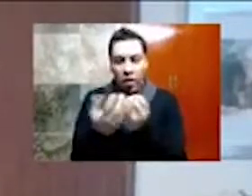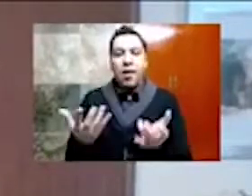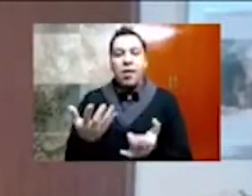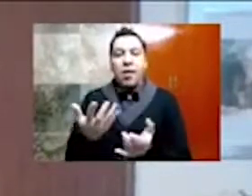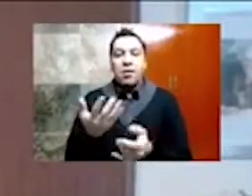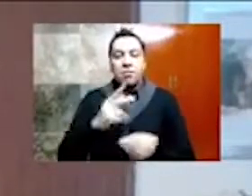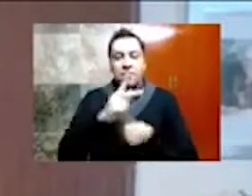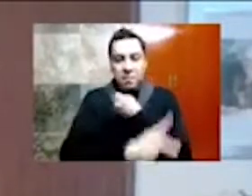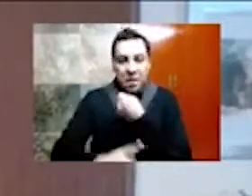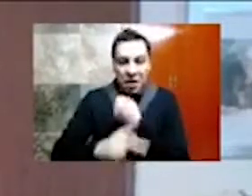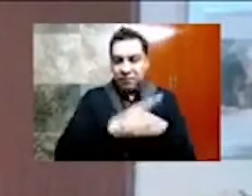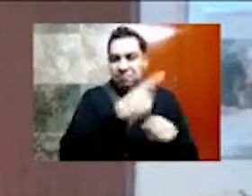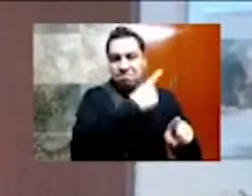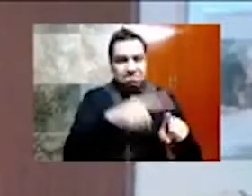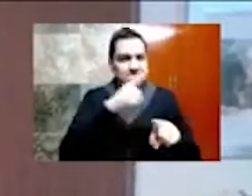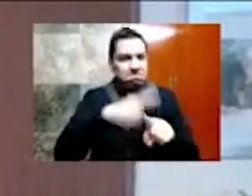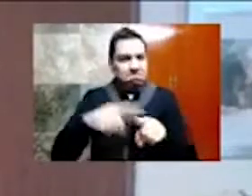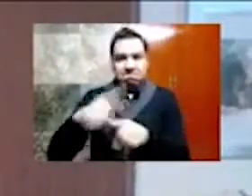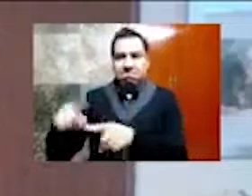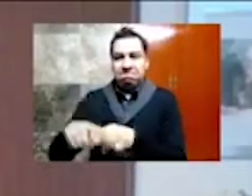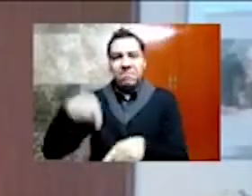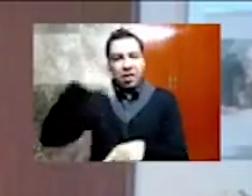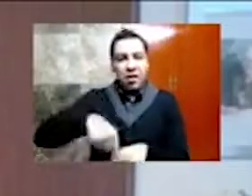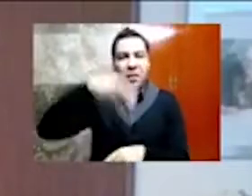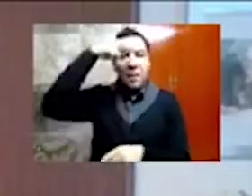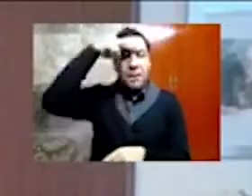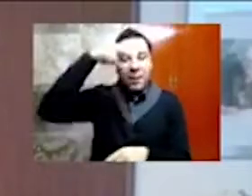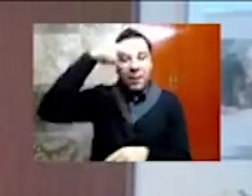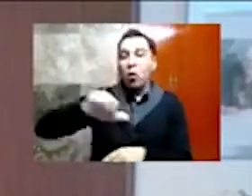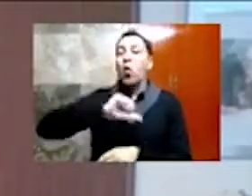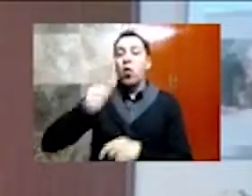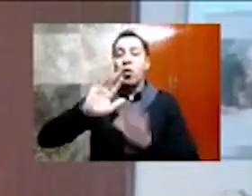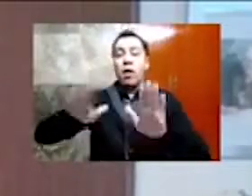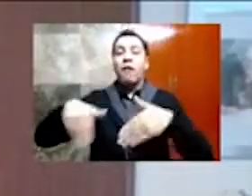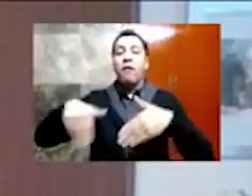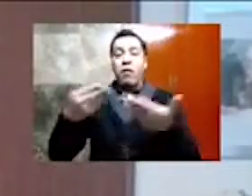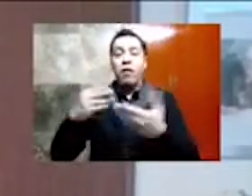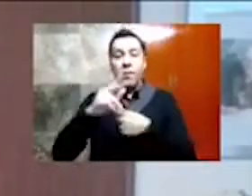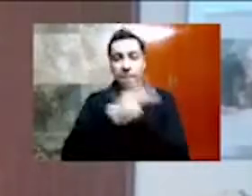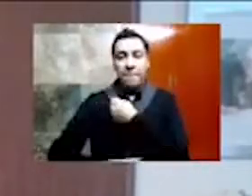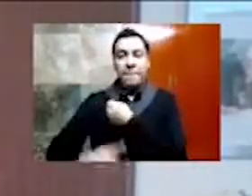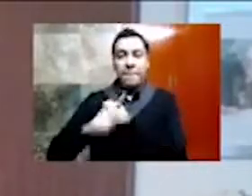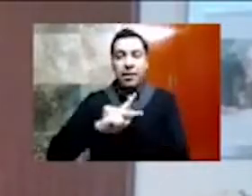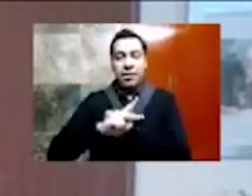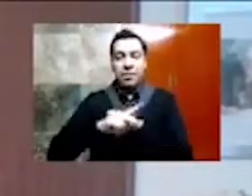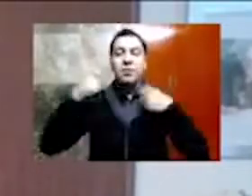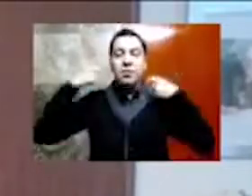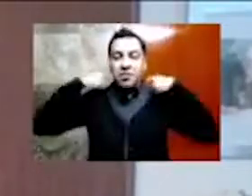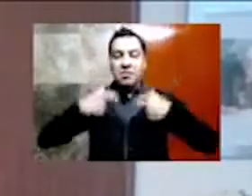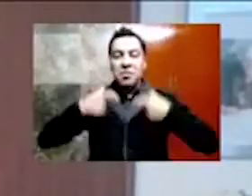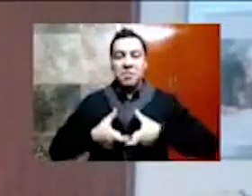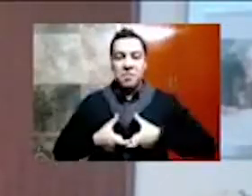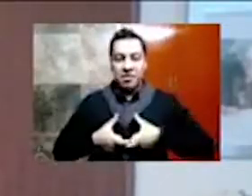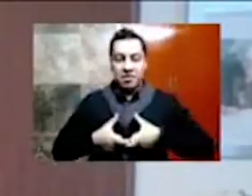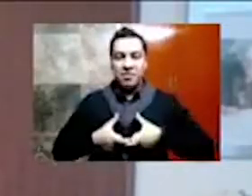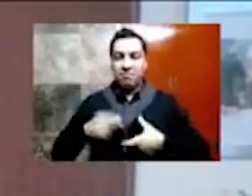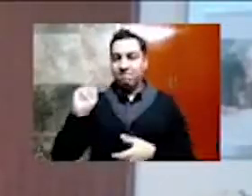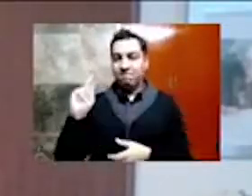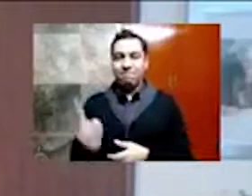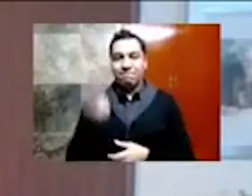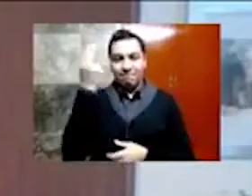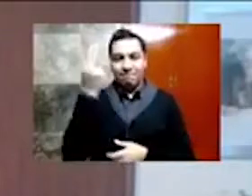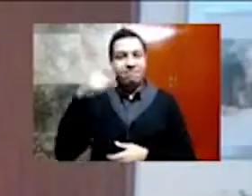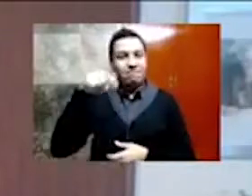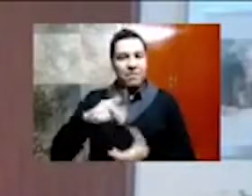en el reconocimiento Distinción Universidad Nacional para Jóvenes Académicos y las medallas al mérito universitario, el